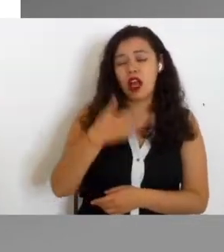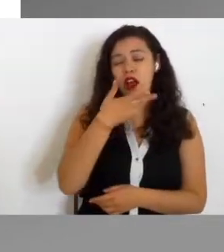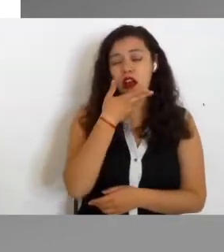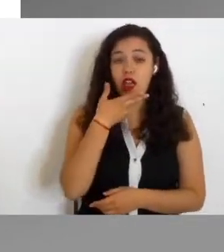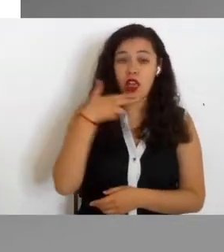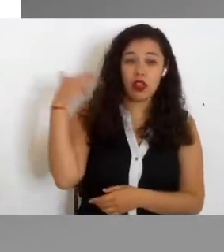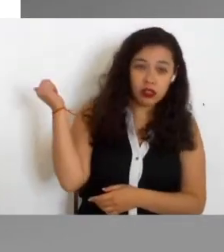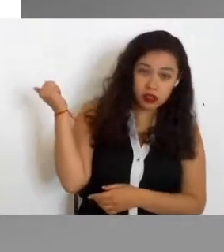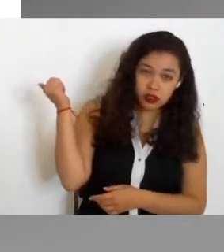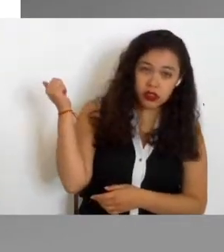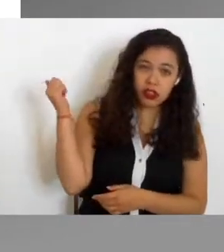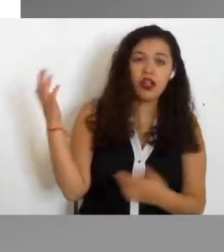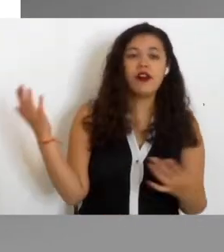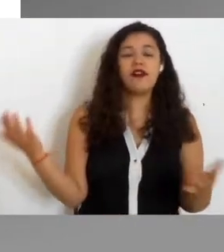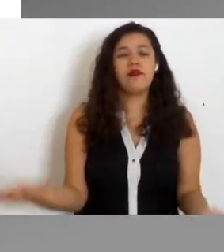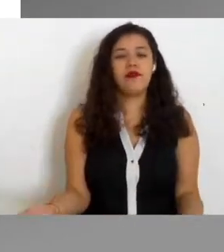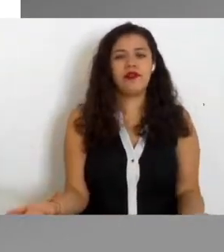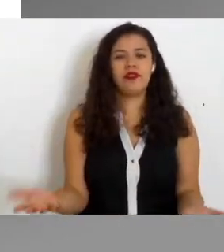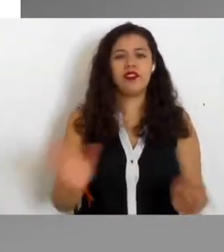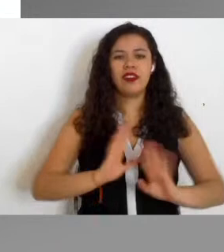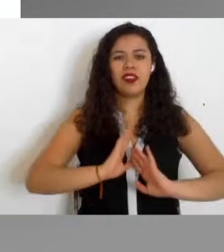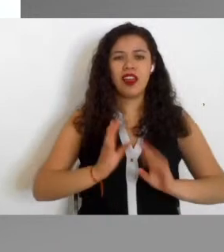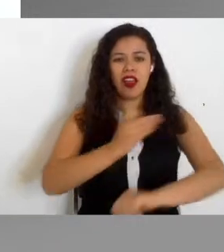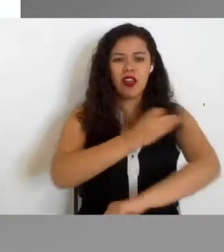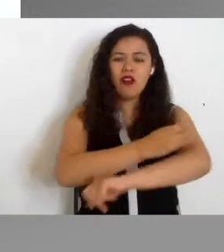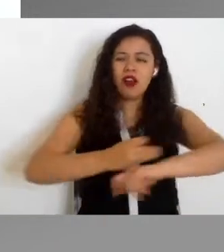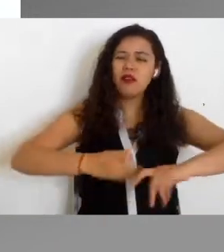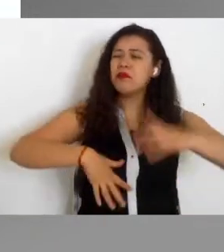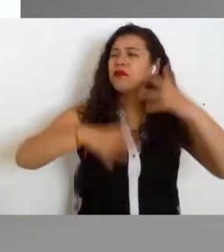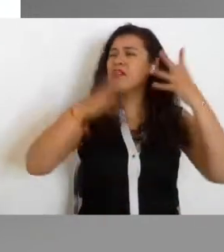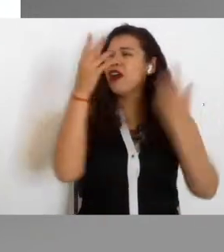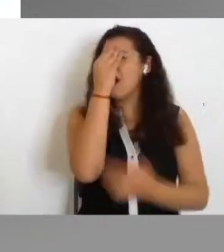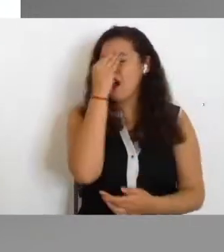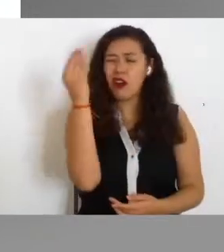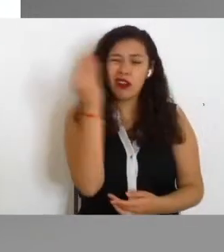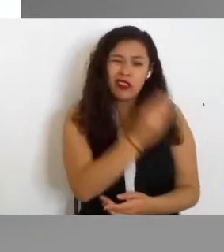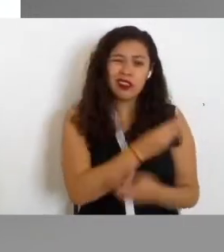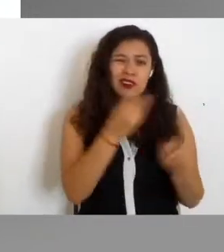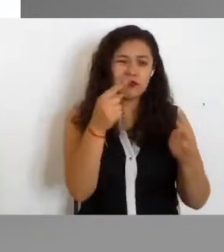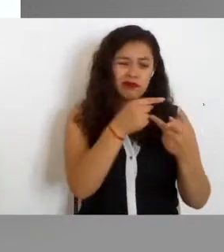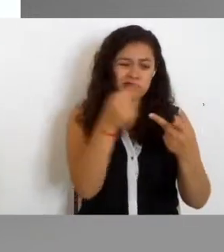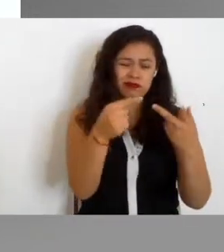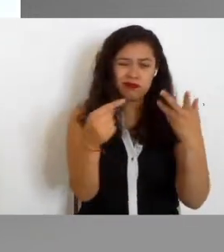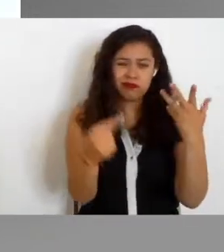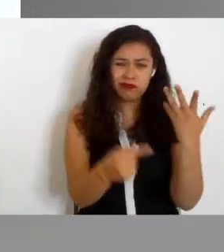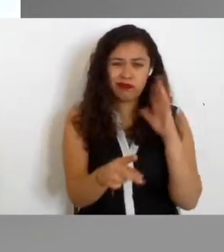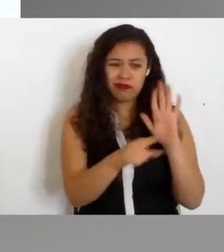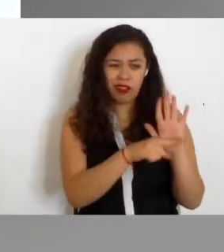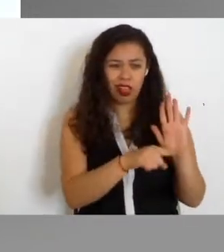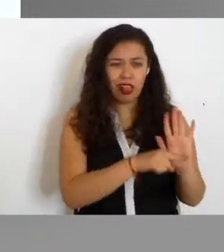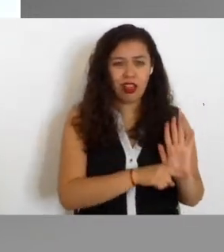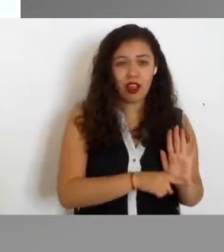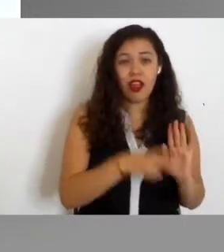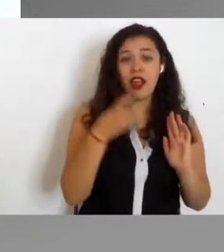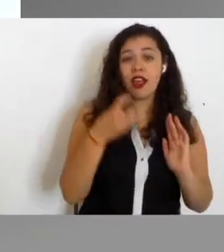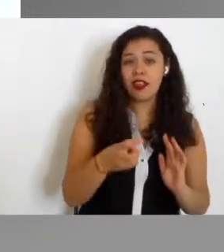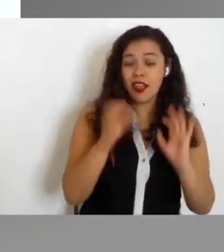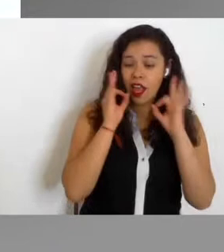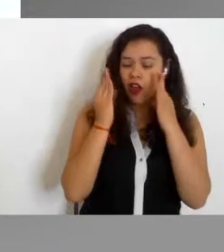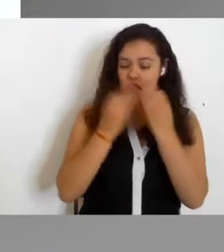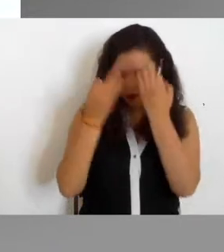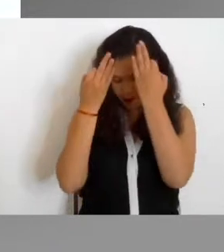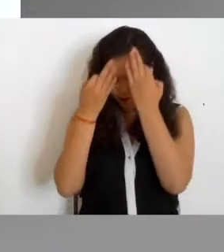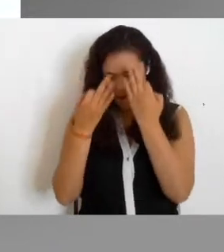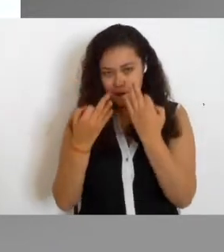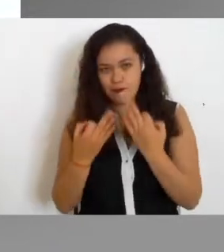de hacer un infierno con la familia, etcétera. Entonces, este es el camino correcto